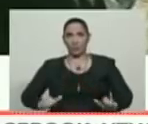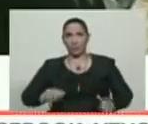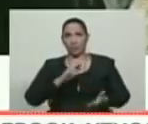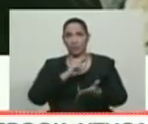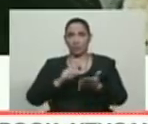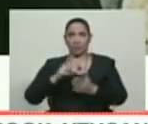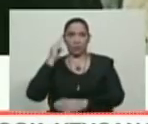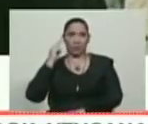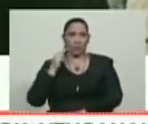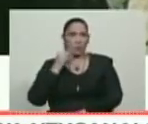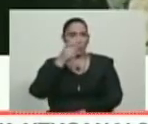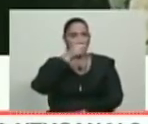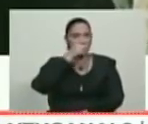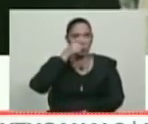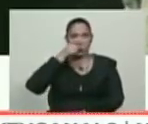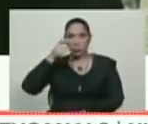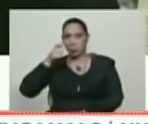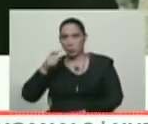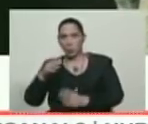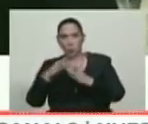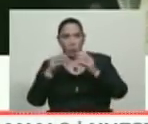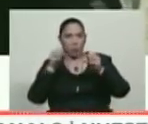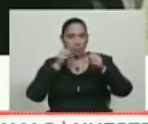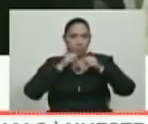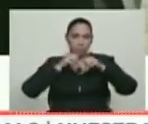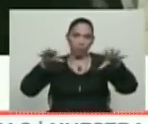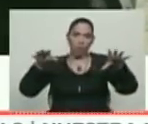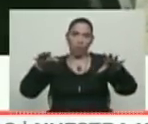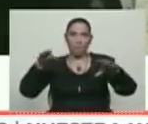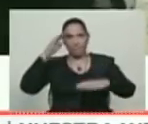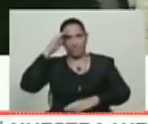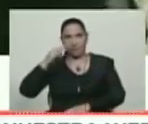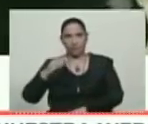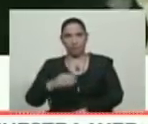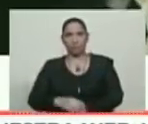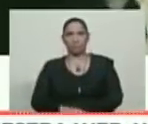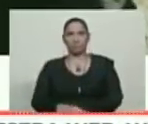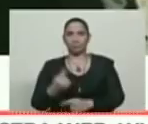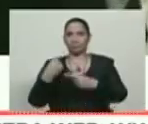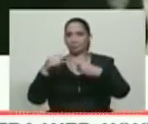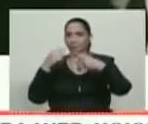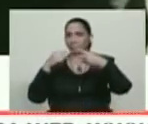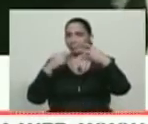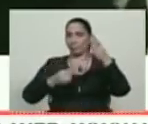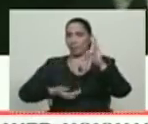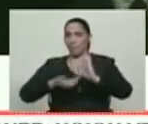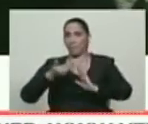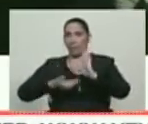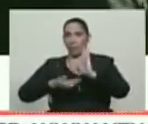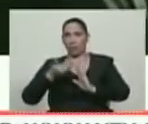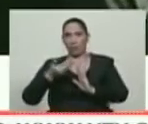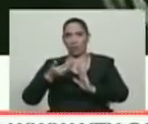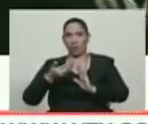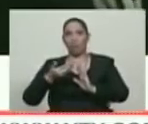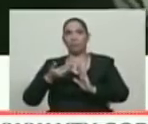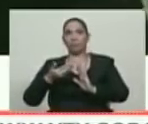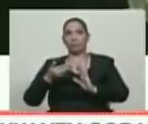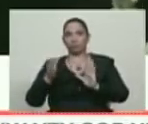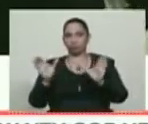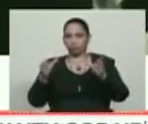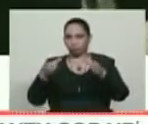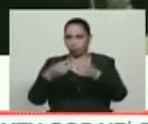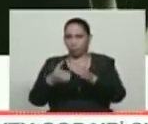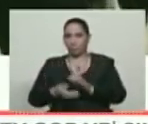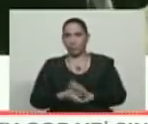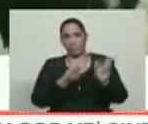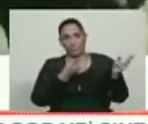a supervisar todo el despliegue y las maniobras militares correspondientes a este importante y destacado componente. Le reciben